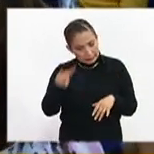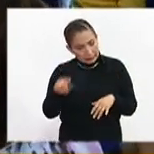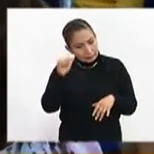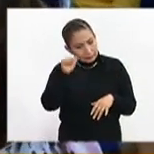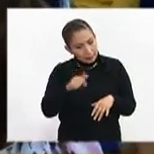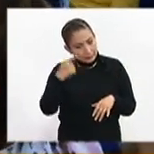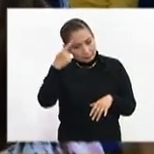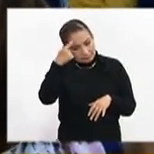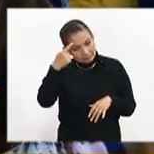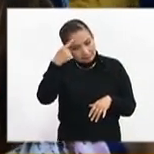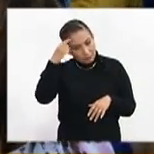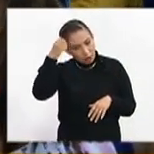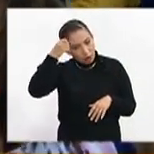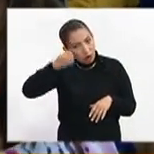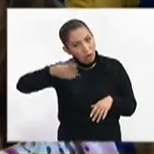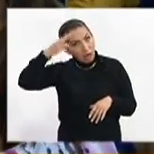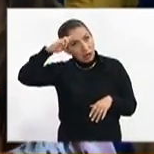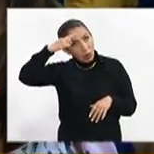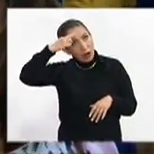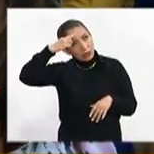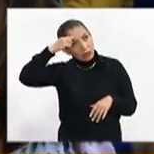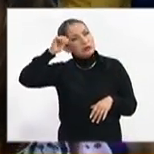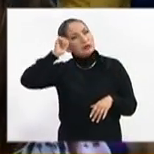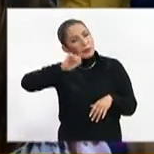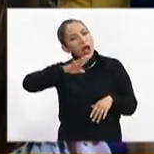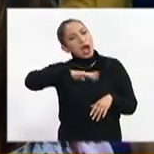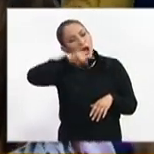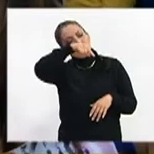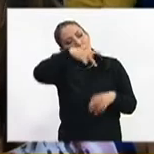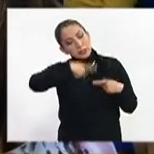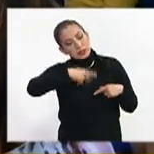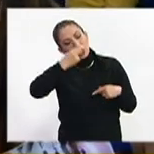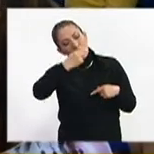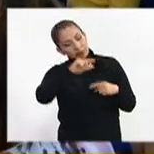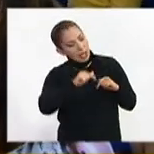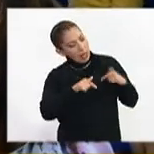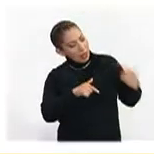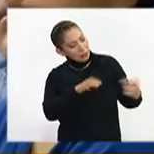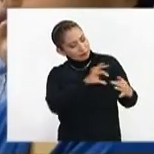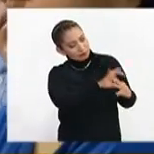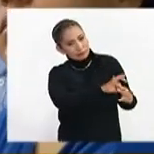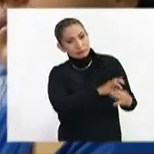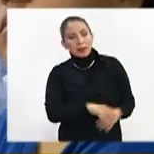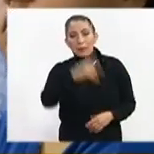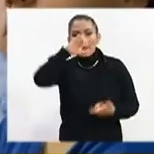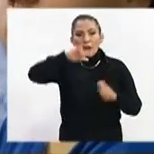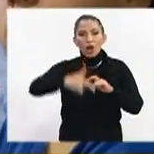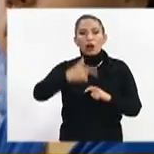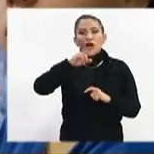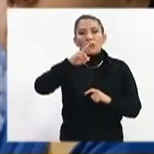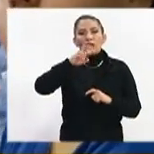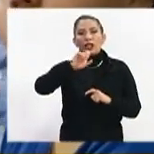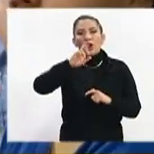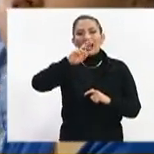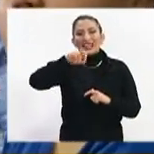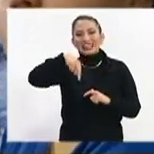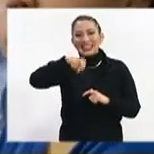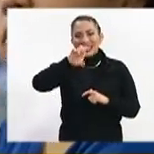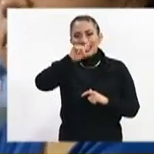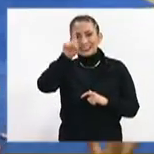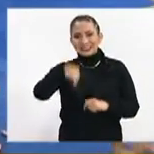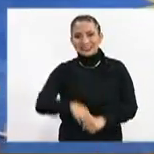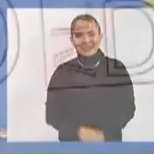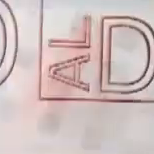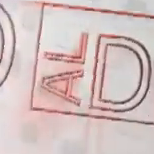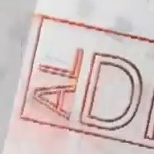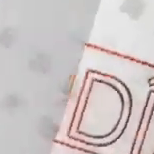sobre todo no olvidar ese recuerdo. Siempre va a haber alguien que esté al lado de nosotros. Para México al Día, Rufino Enríquez